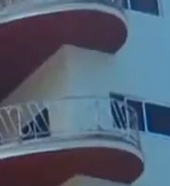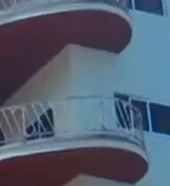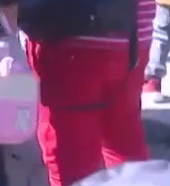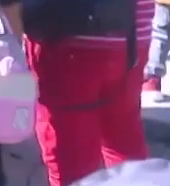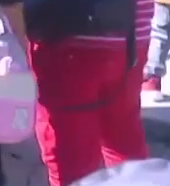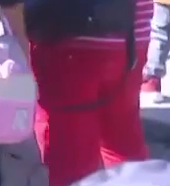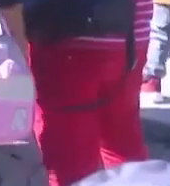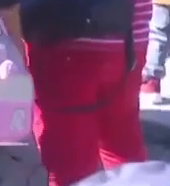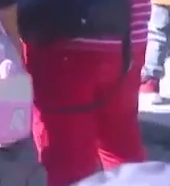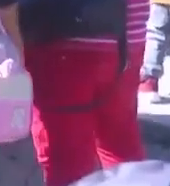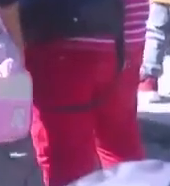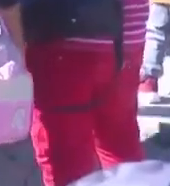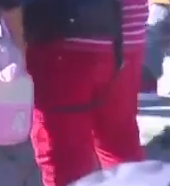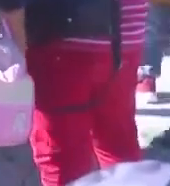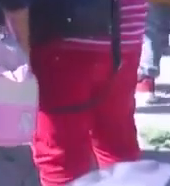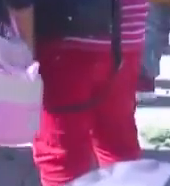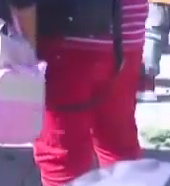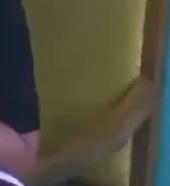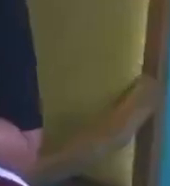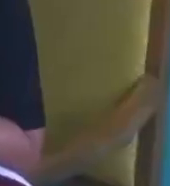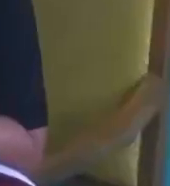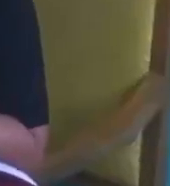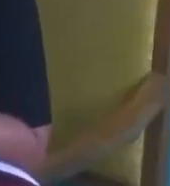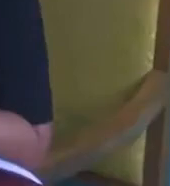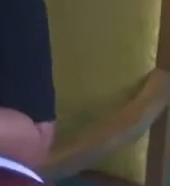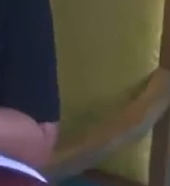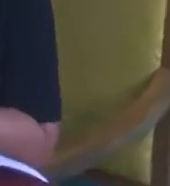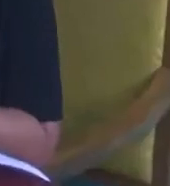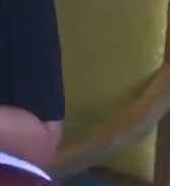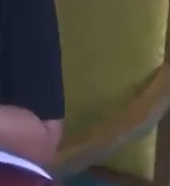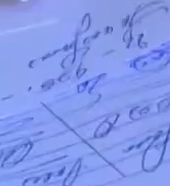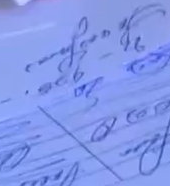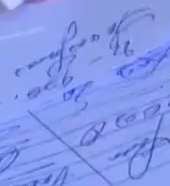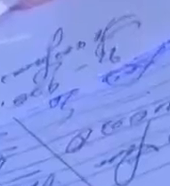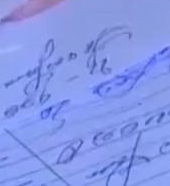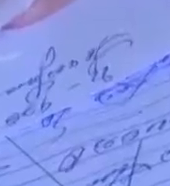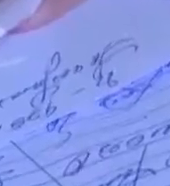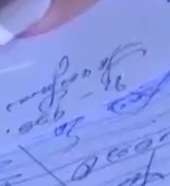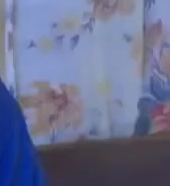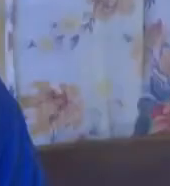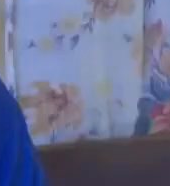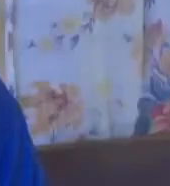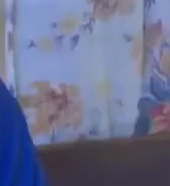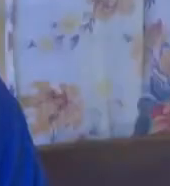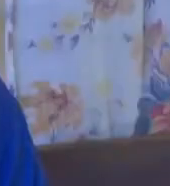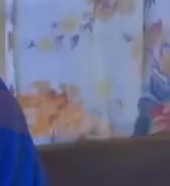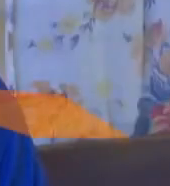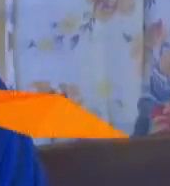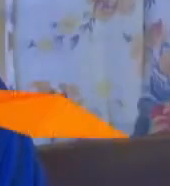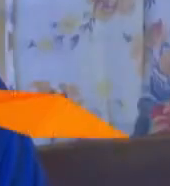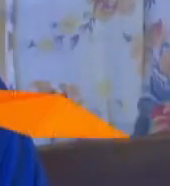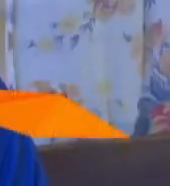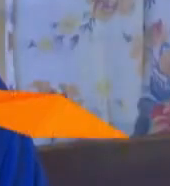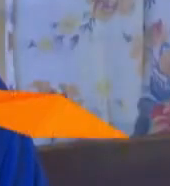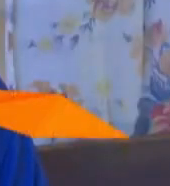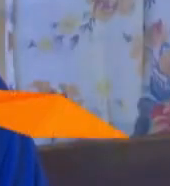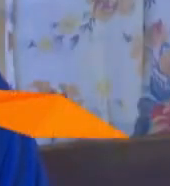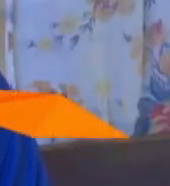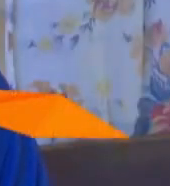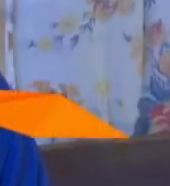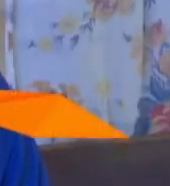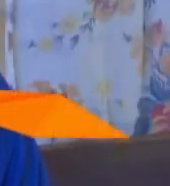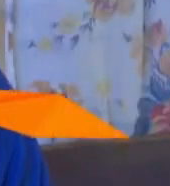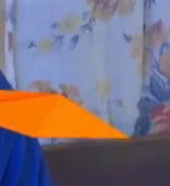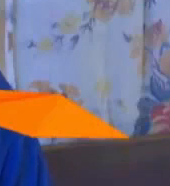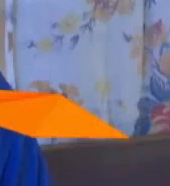las prestaciones evitando las altas concentraciones de personas en las unidades Considero que el problema que tiene servicio que es por teléfono